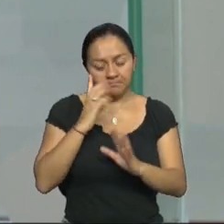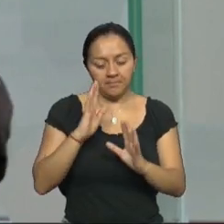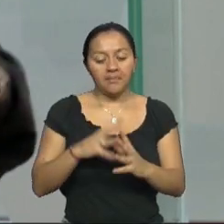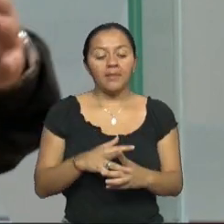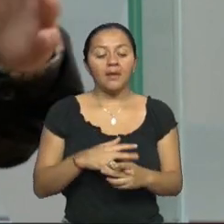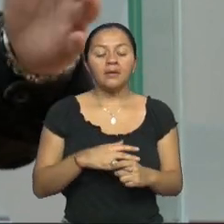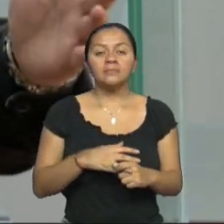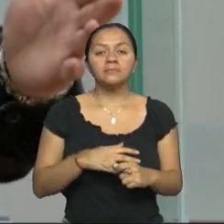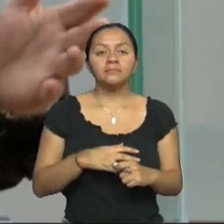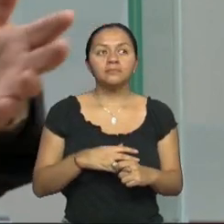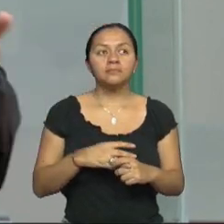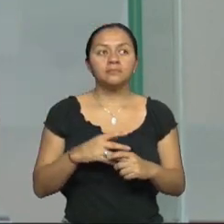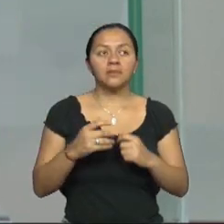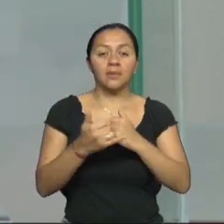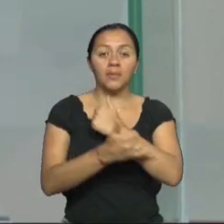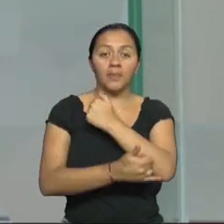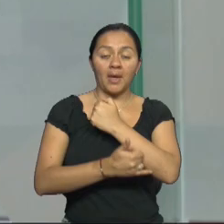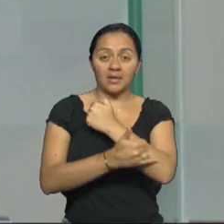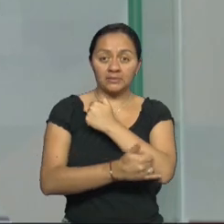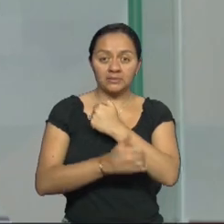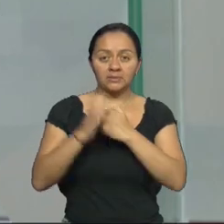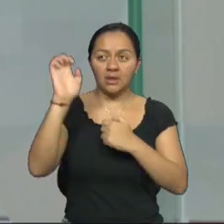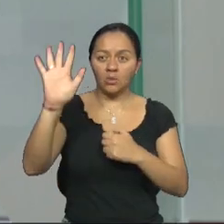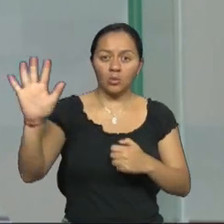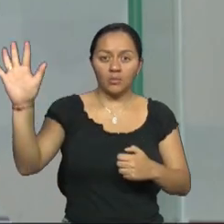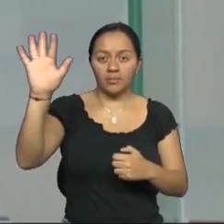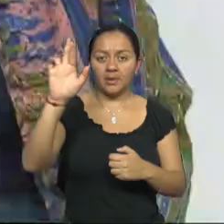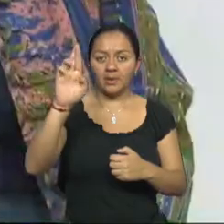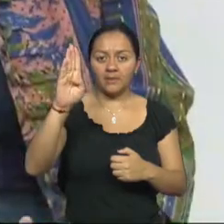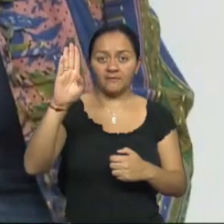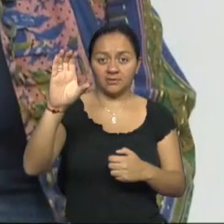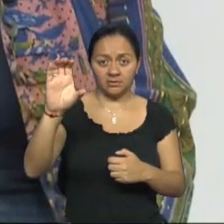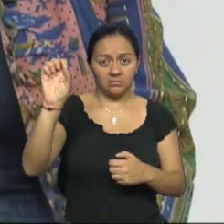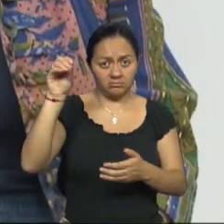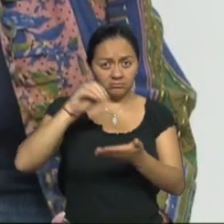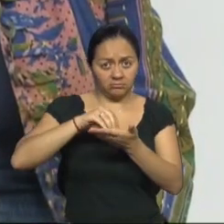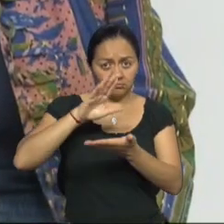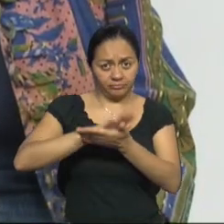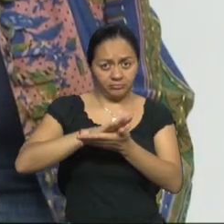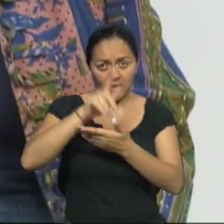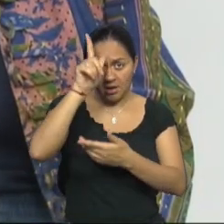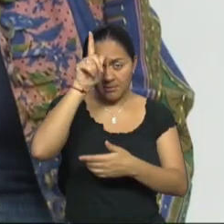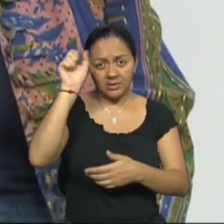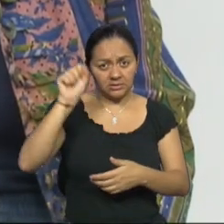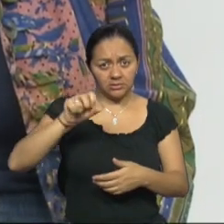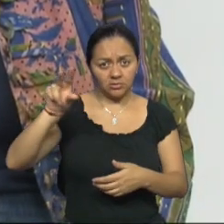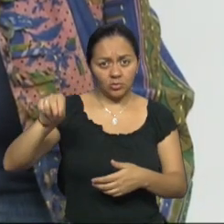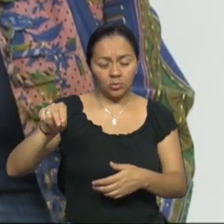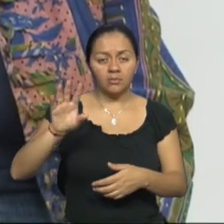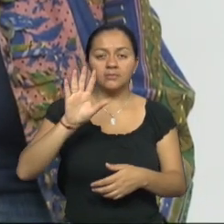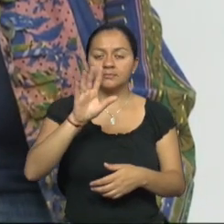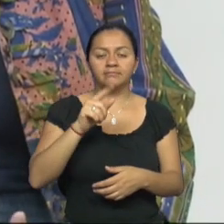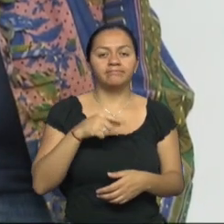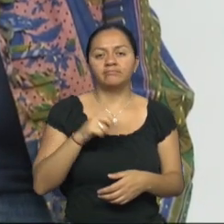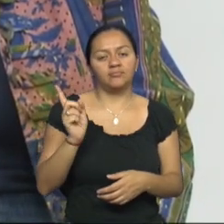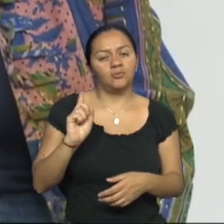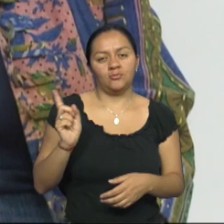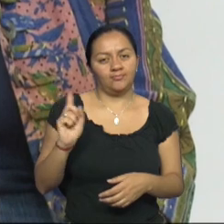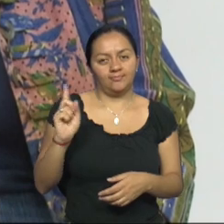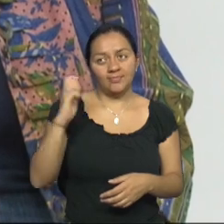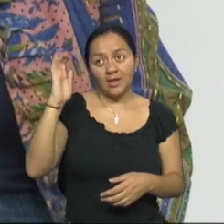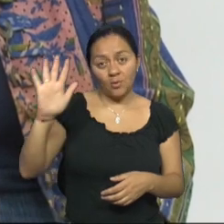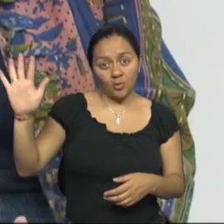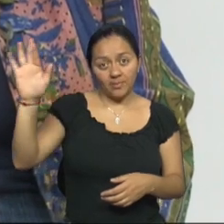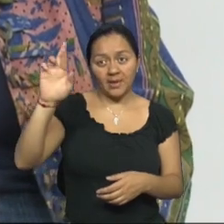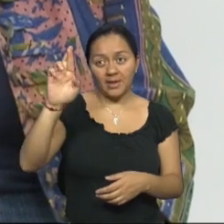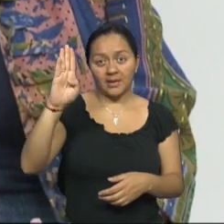¿Los países nórdicos aplican el EDBC? No. Nosotros hemos realmente tenido esa discusión varias veces. Una